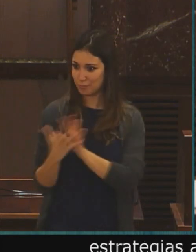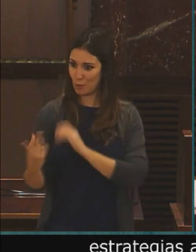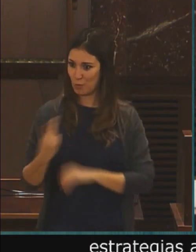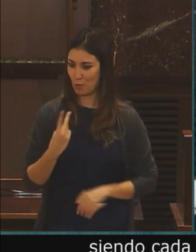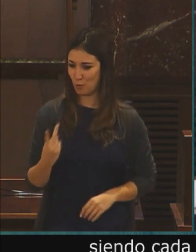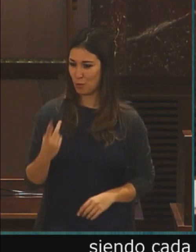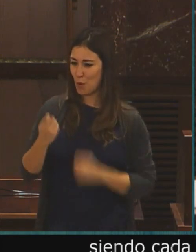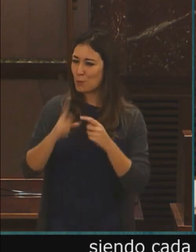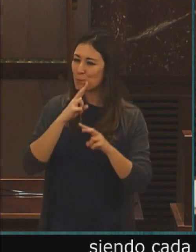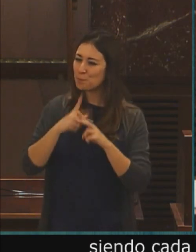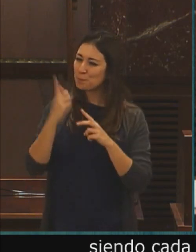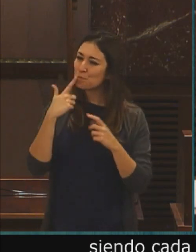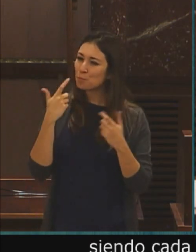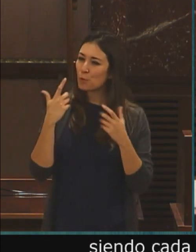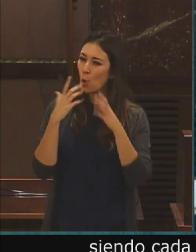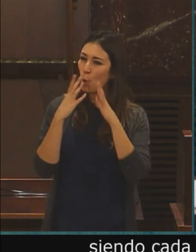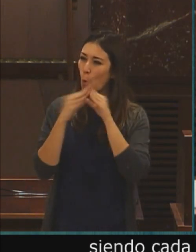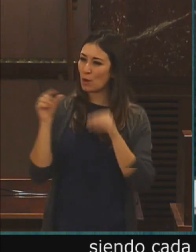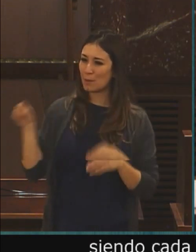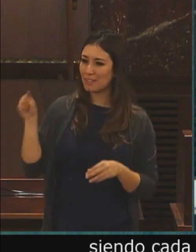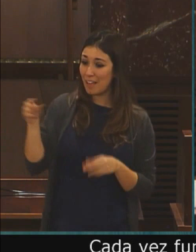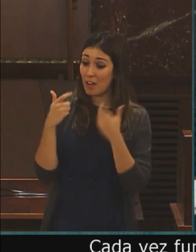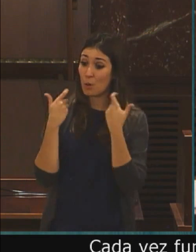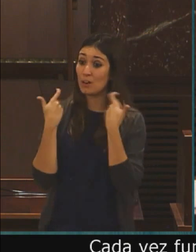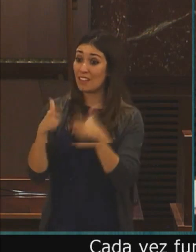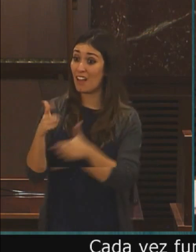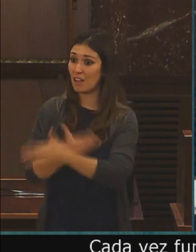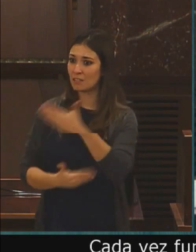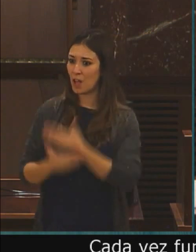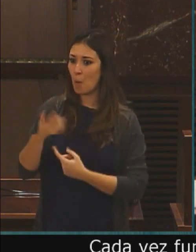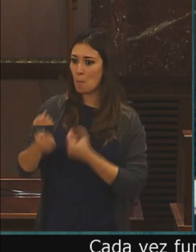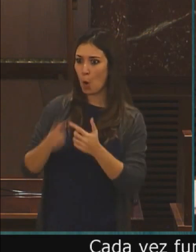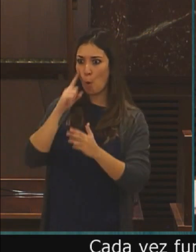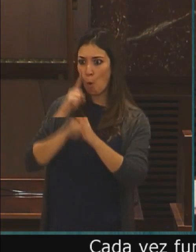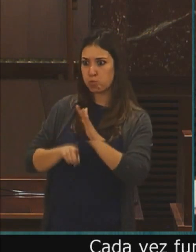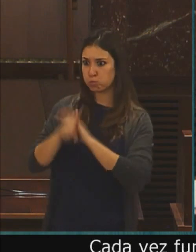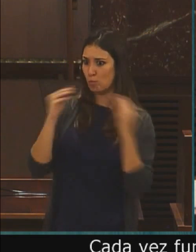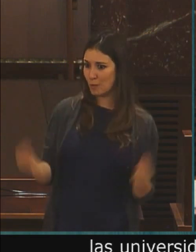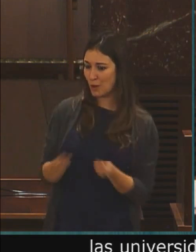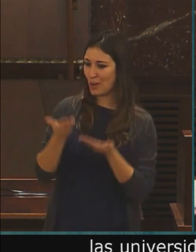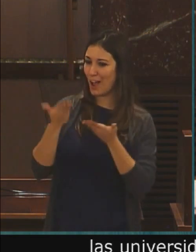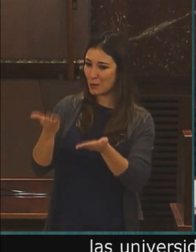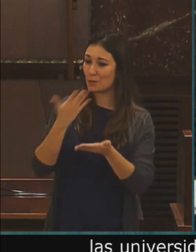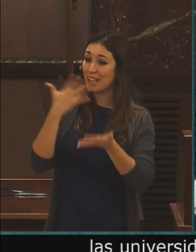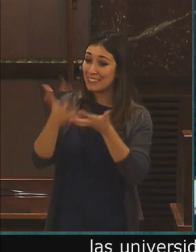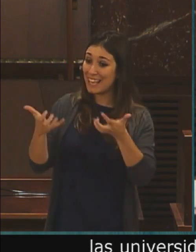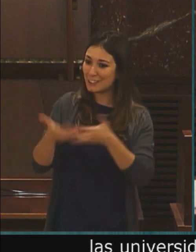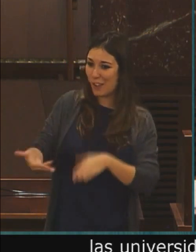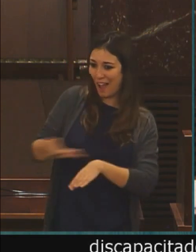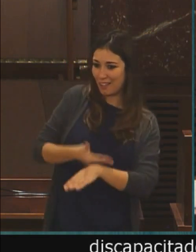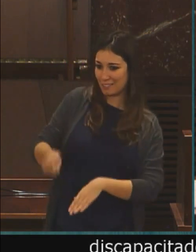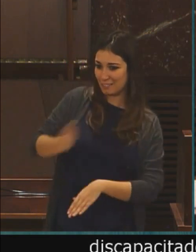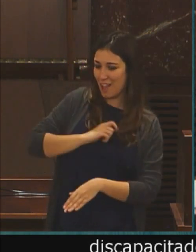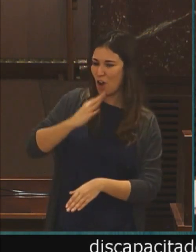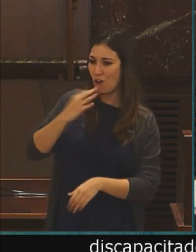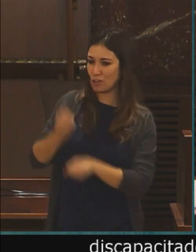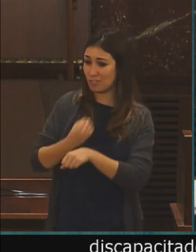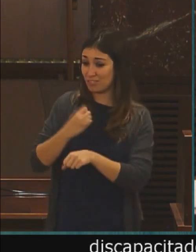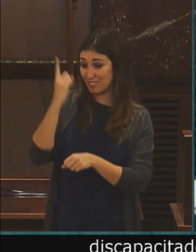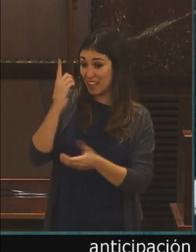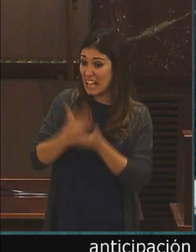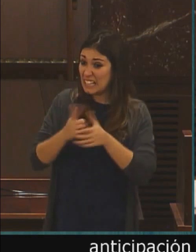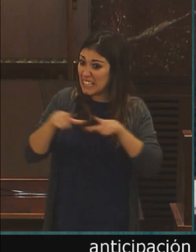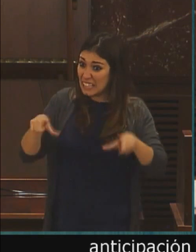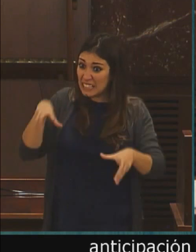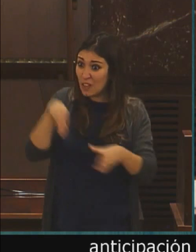funcionan mejor en las universidades las unidades de discapacitado y facilitan la anticipación de textos y materiales, aunque el trabajo dentro de clases sigue